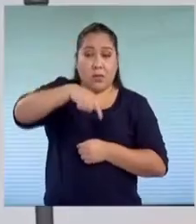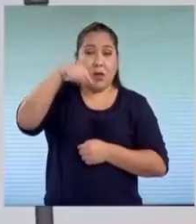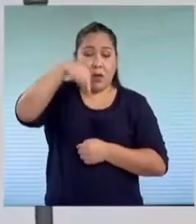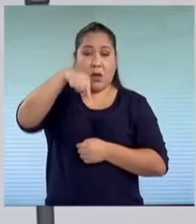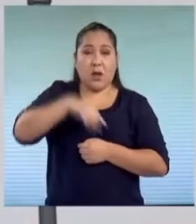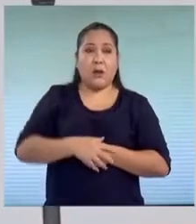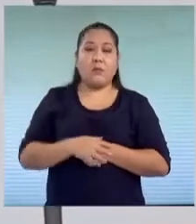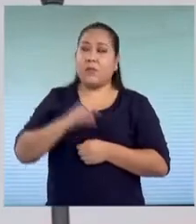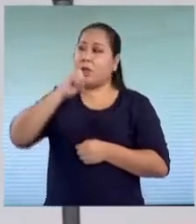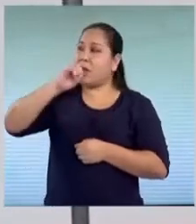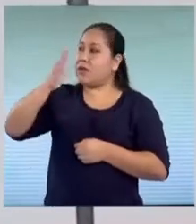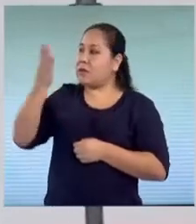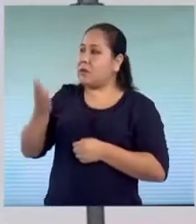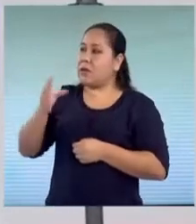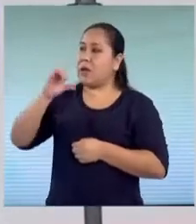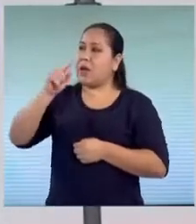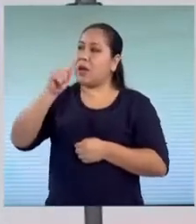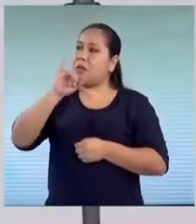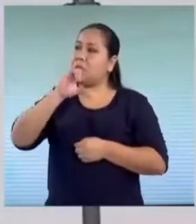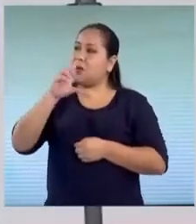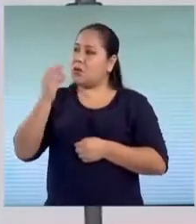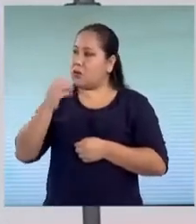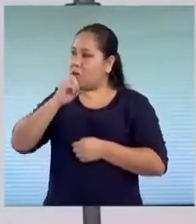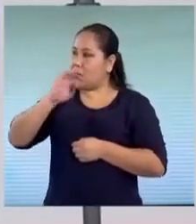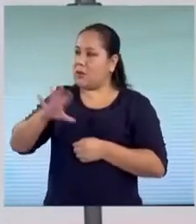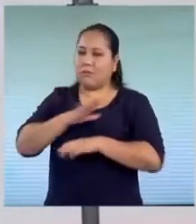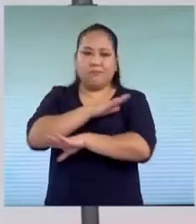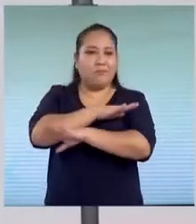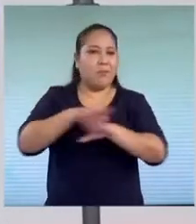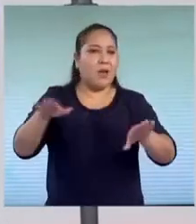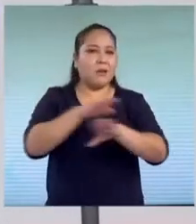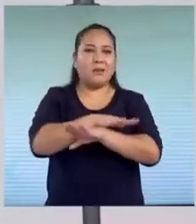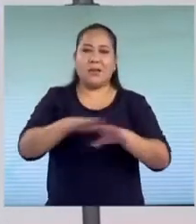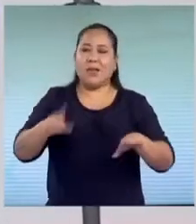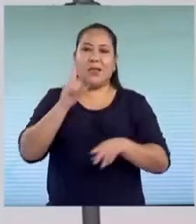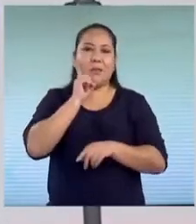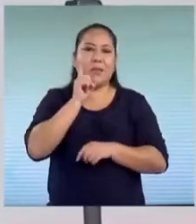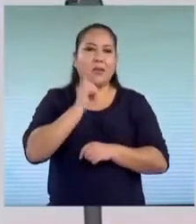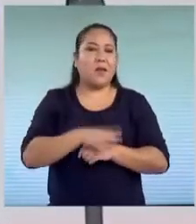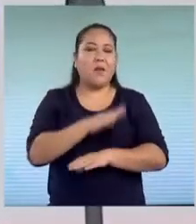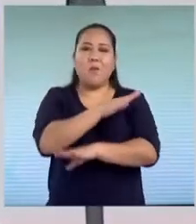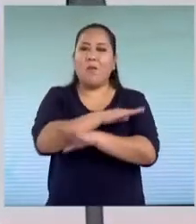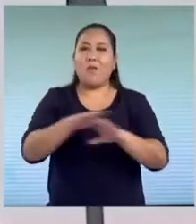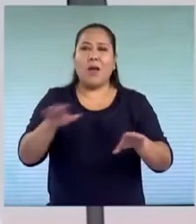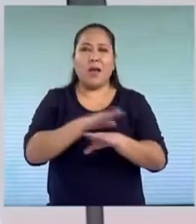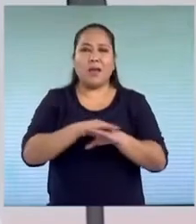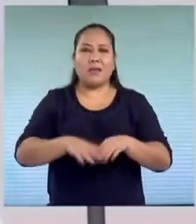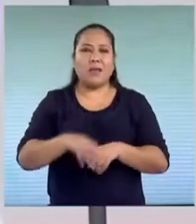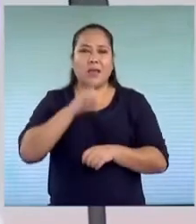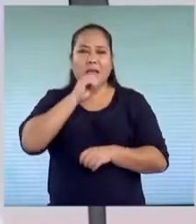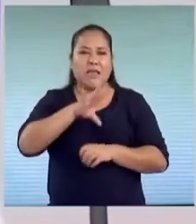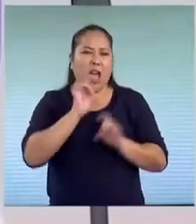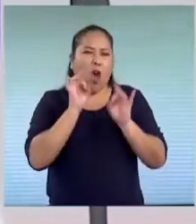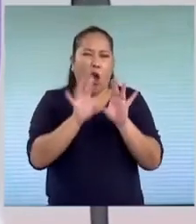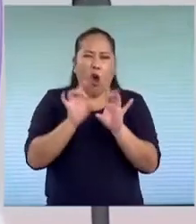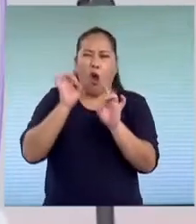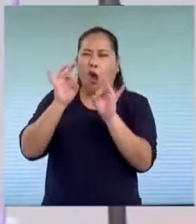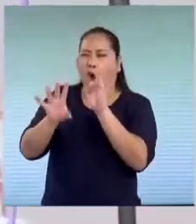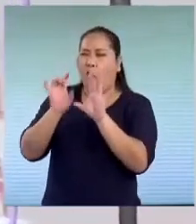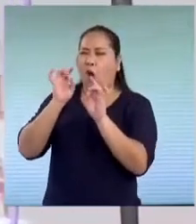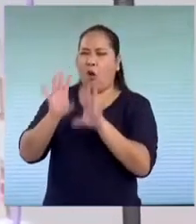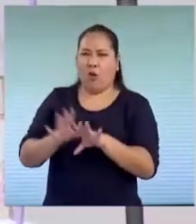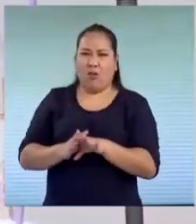Para decirle al señor Pedro Castillo, basta de mentiras, basta de infundir odios, miedos